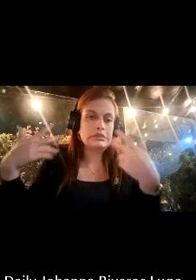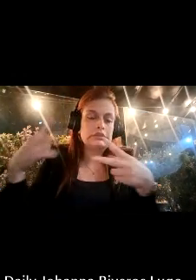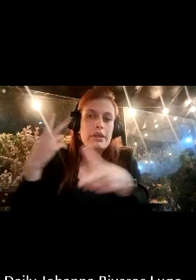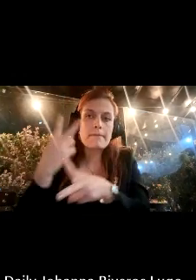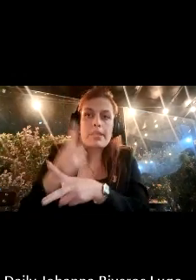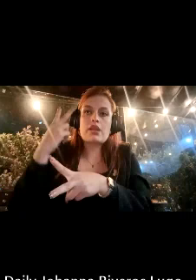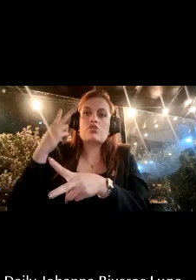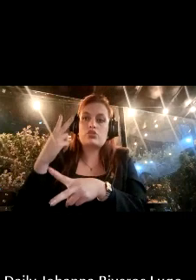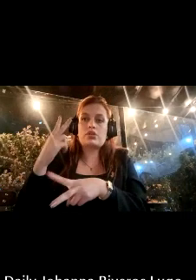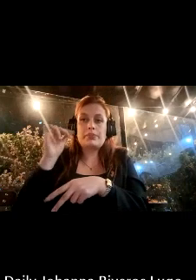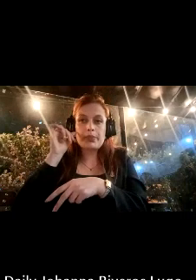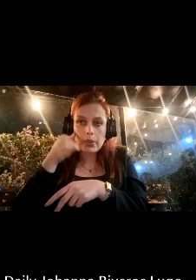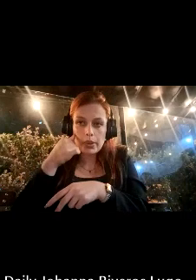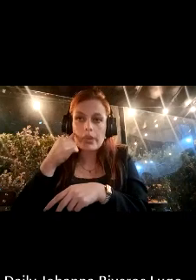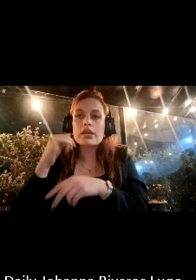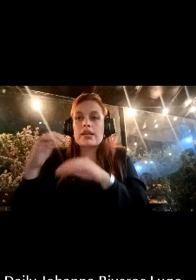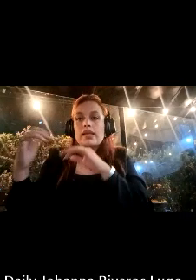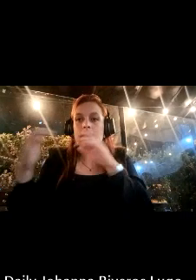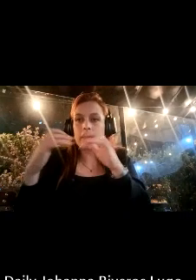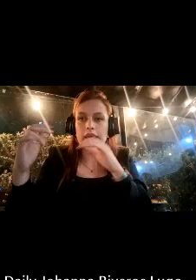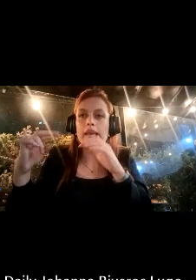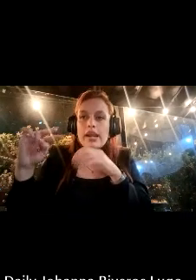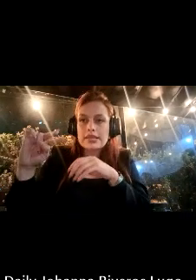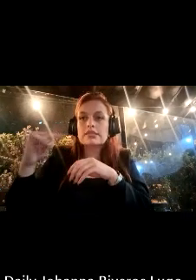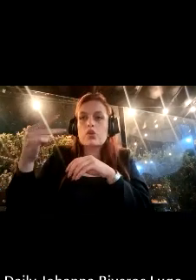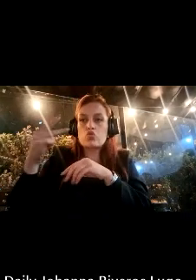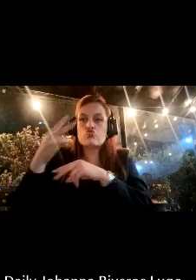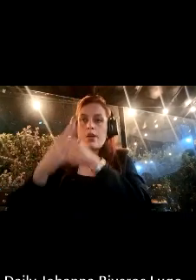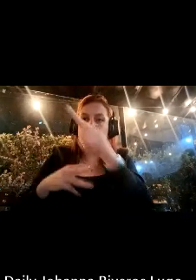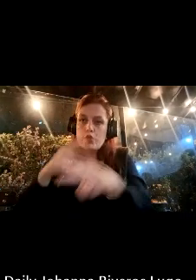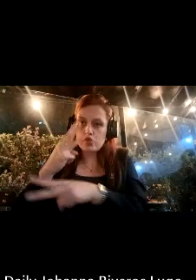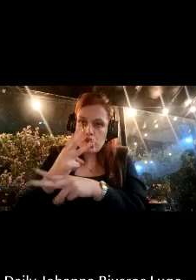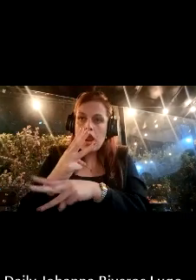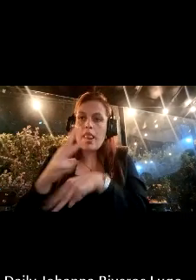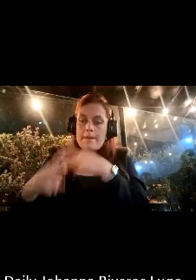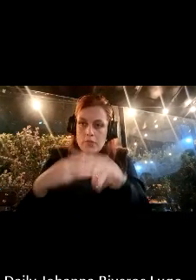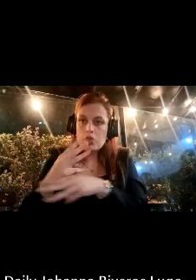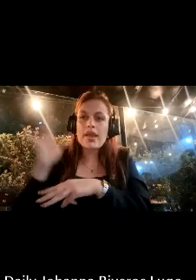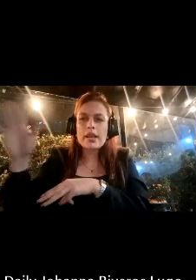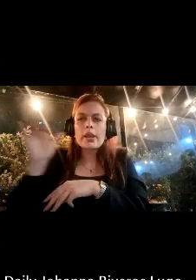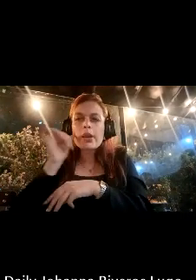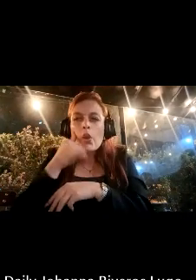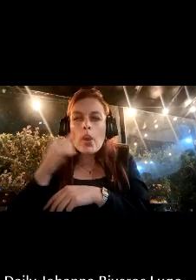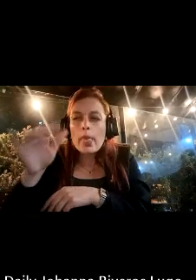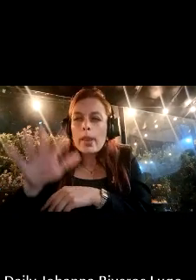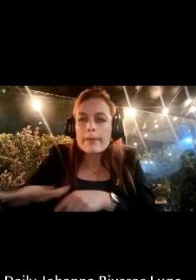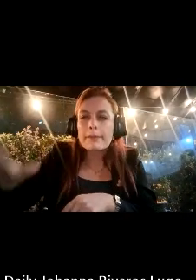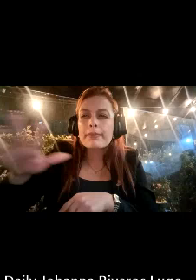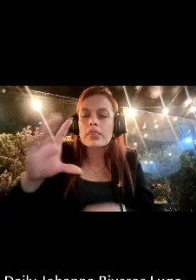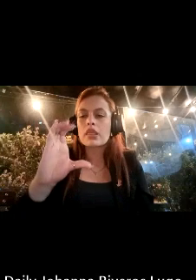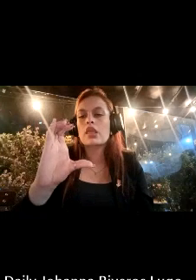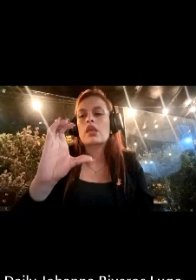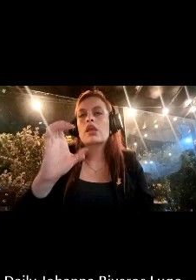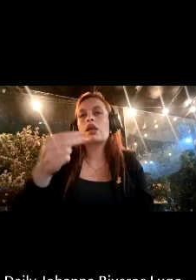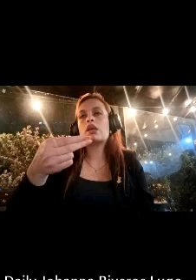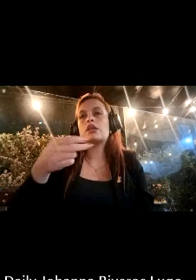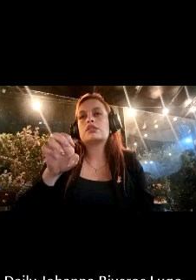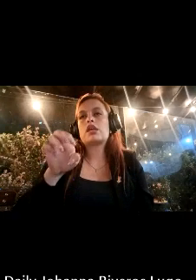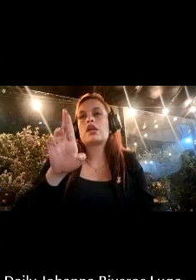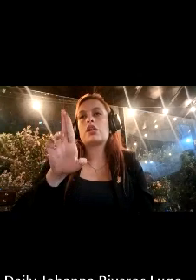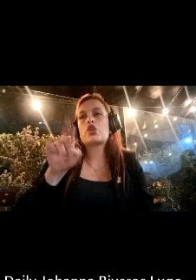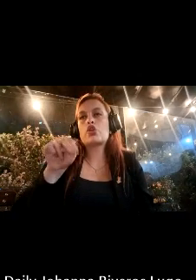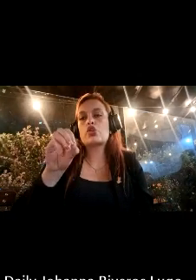en alguna planta, en la planta de Chernobyl, si de pronto han escuchado donde surgió un